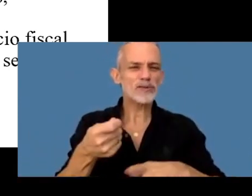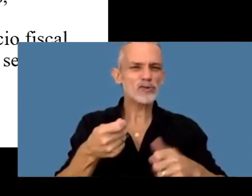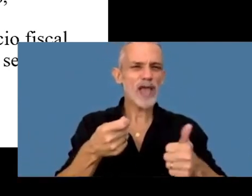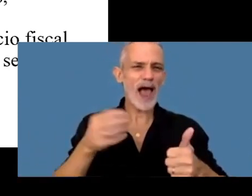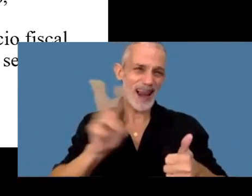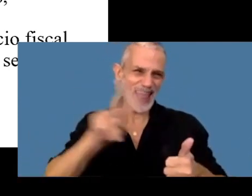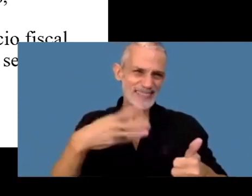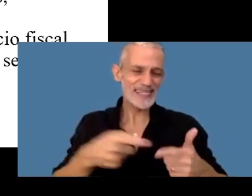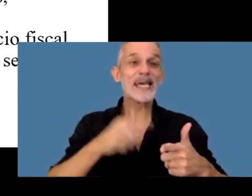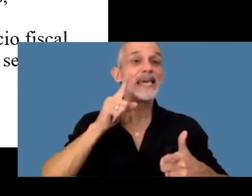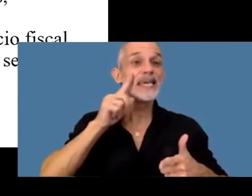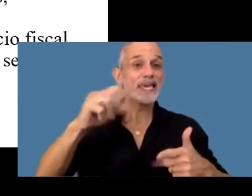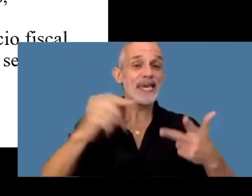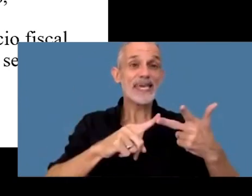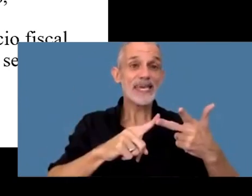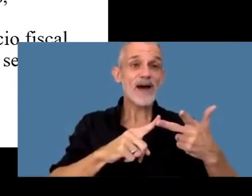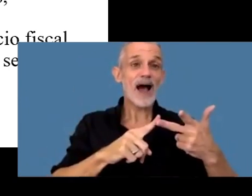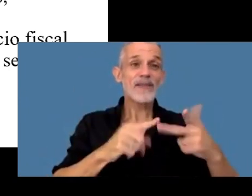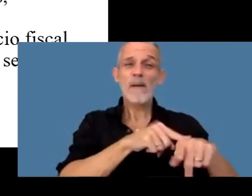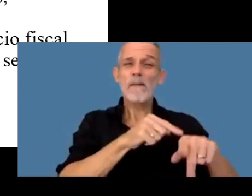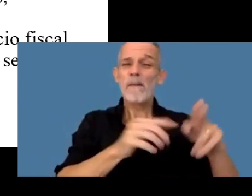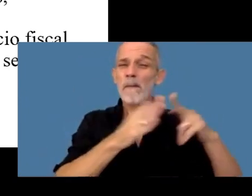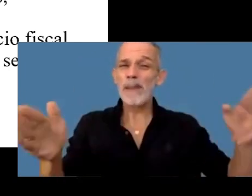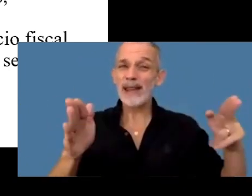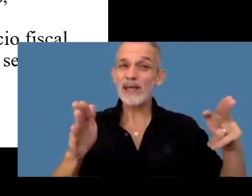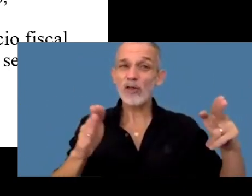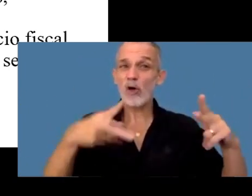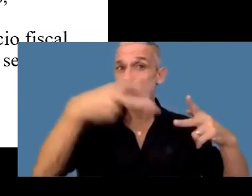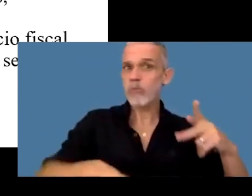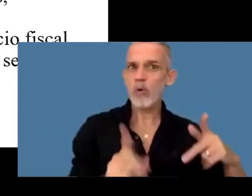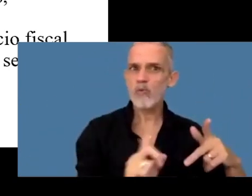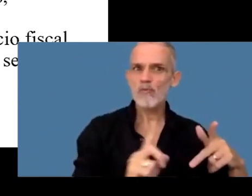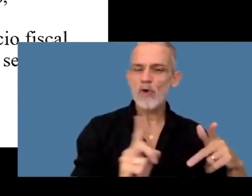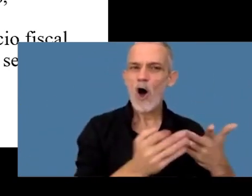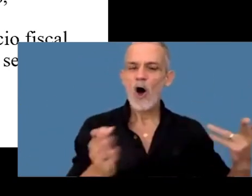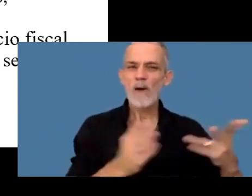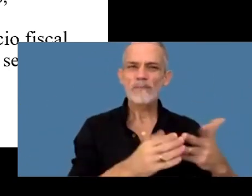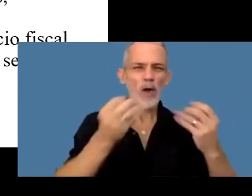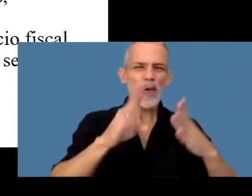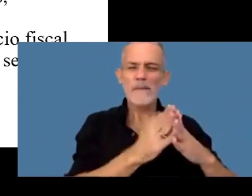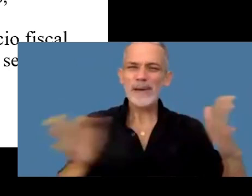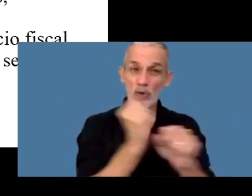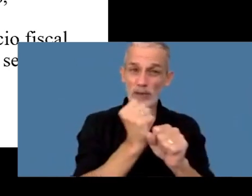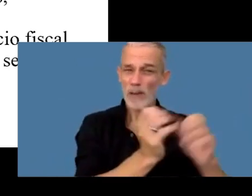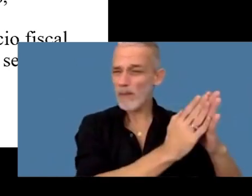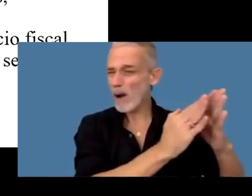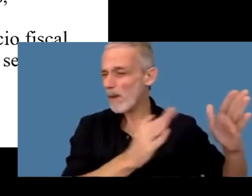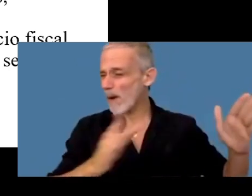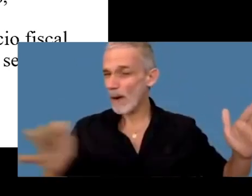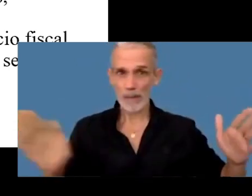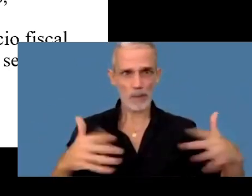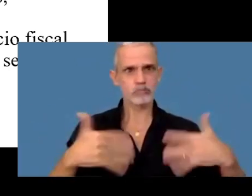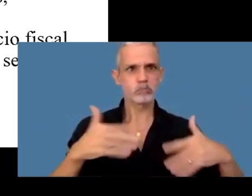agregado de los periodos no prescriptos o desde el inicio de la actividad. Esto me parece que es un